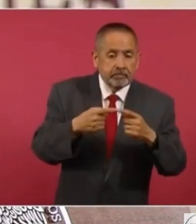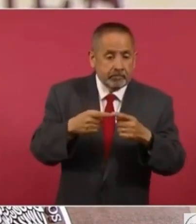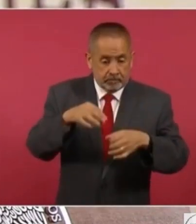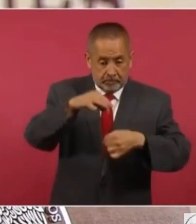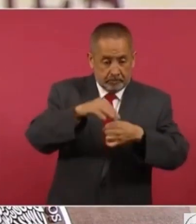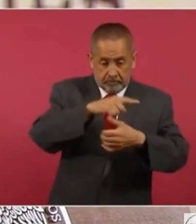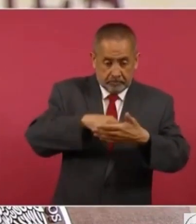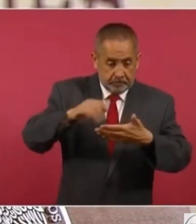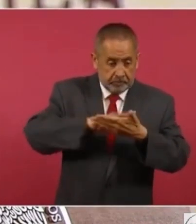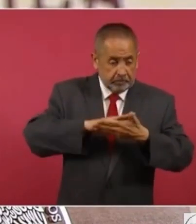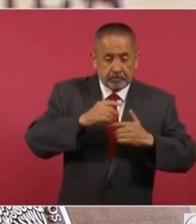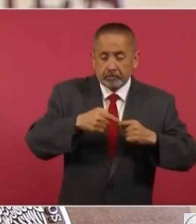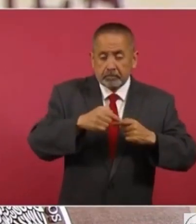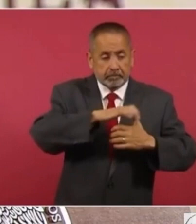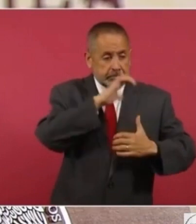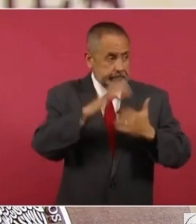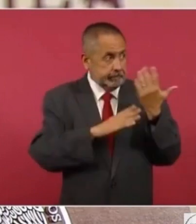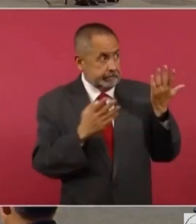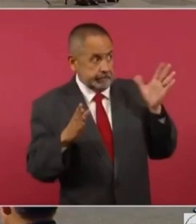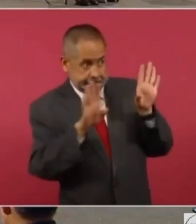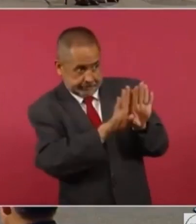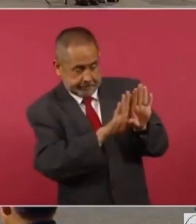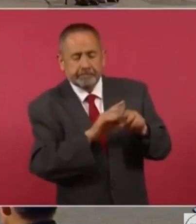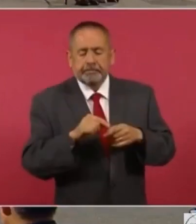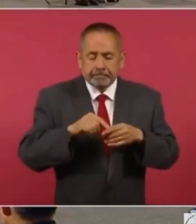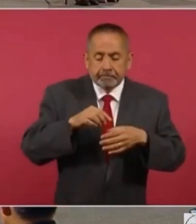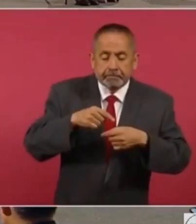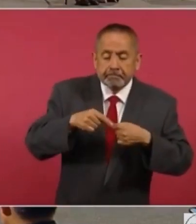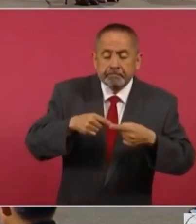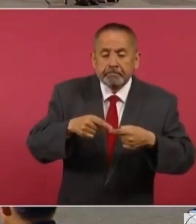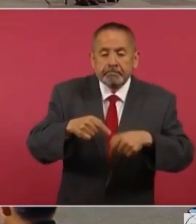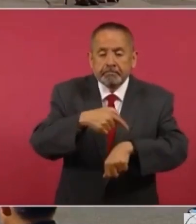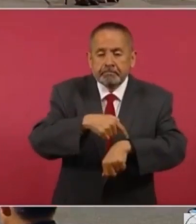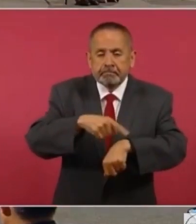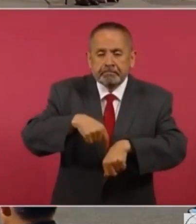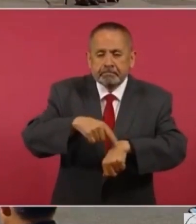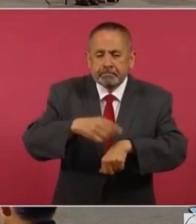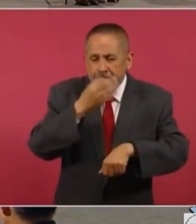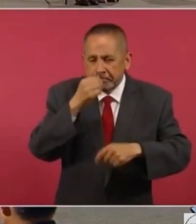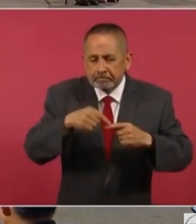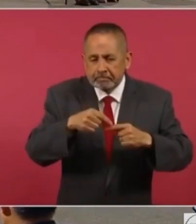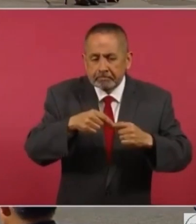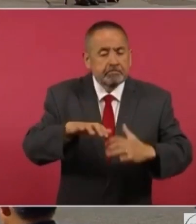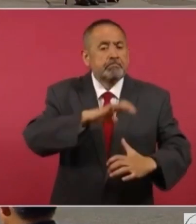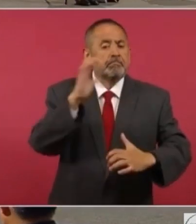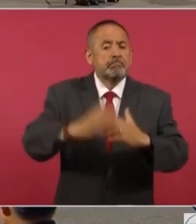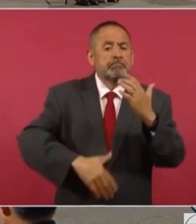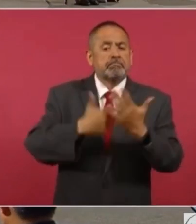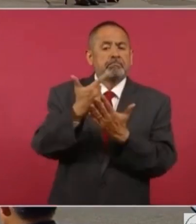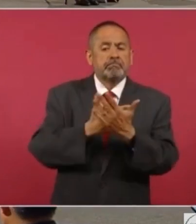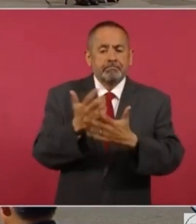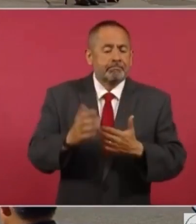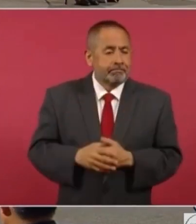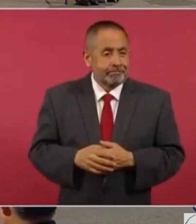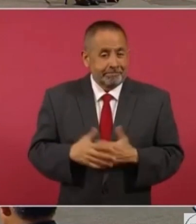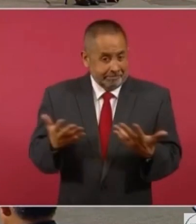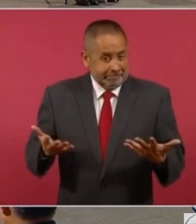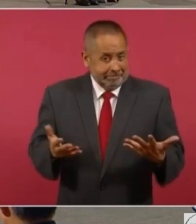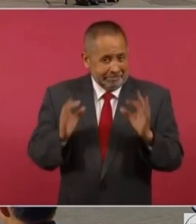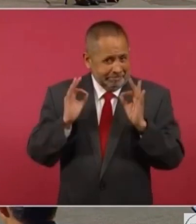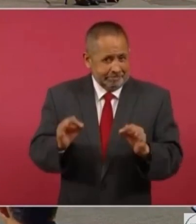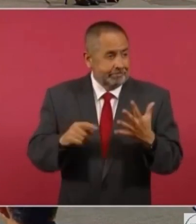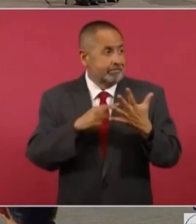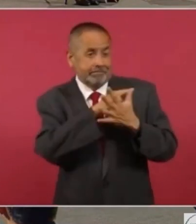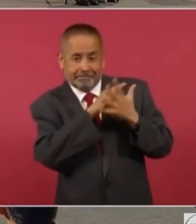horas de terminada la jornada electoral. Por todo ello, son mentiras